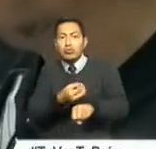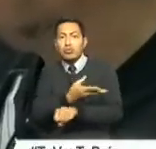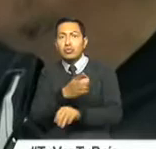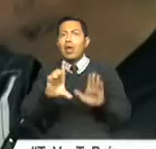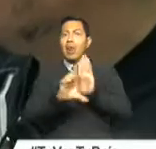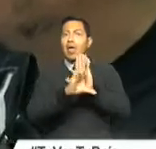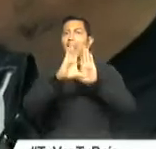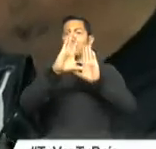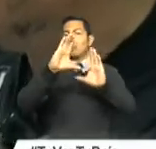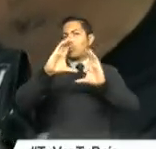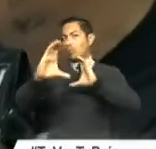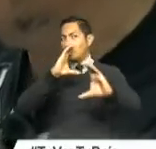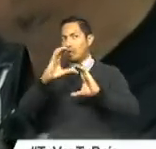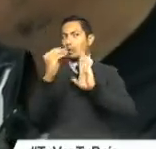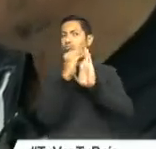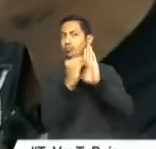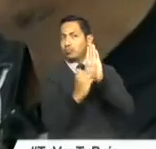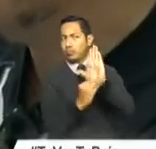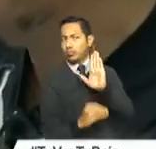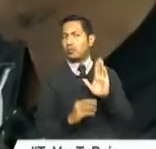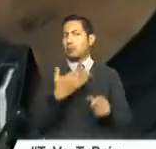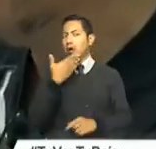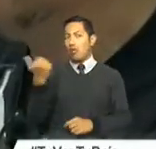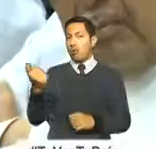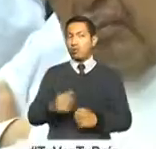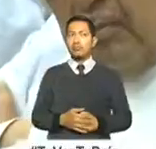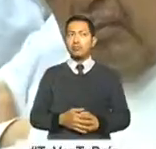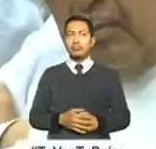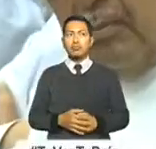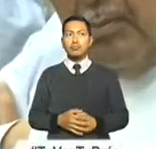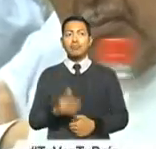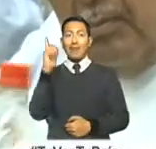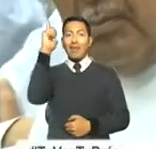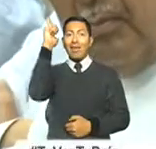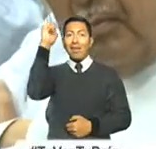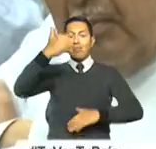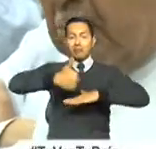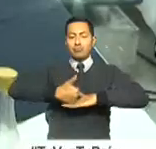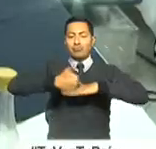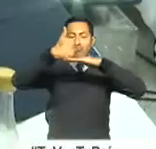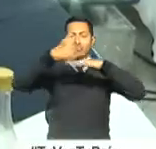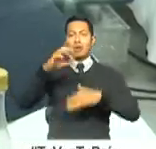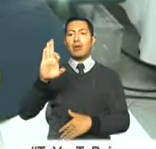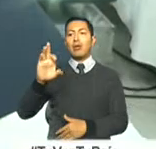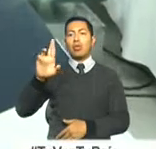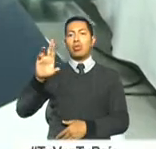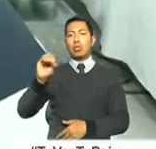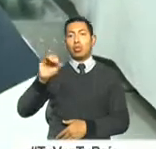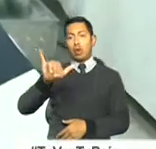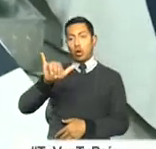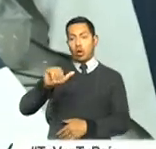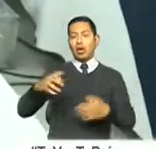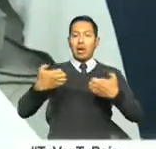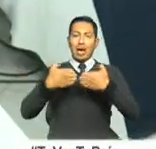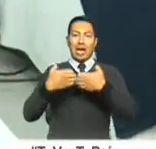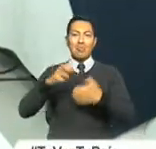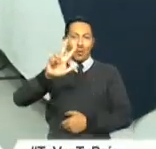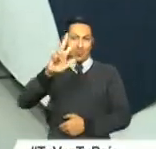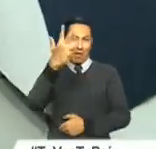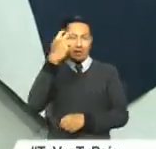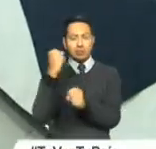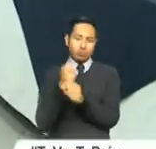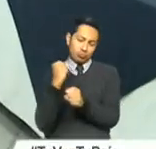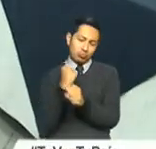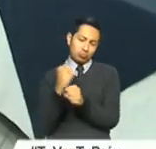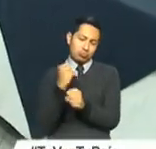presidente de la Sociedad de Autores y Compositores, Troy Alvarado, fue uno de los participantes de la Mesa 3 en la que se abordó la